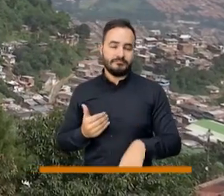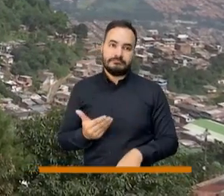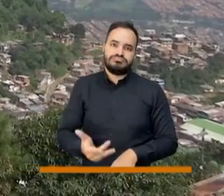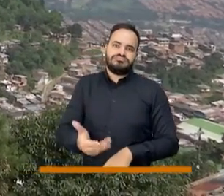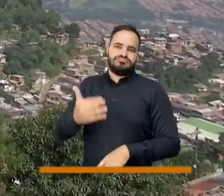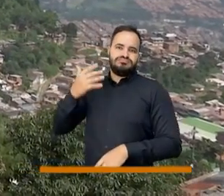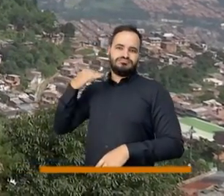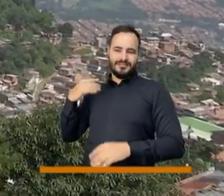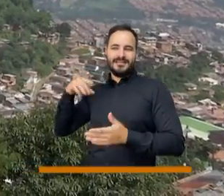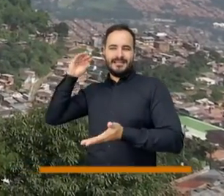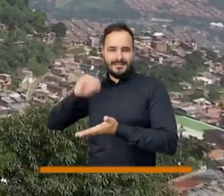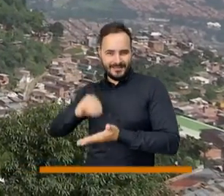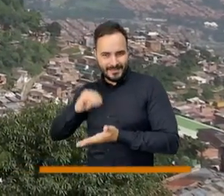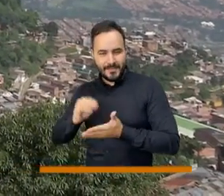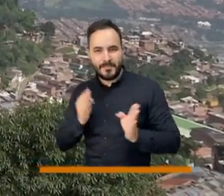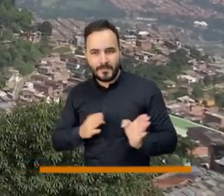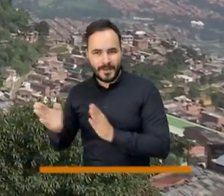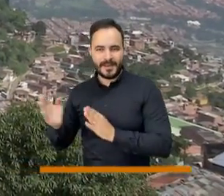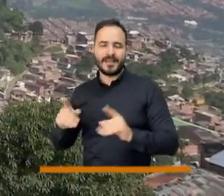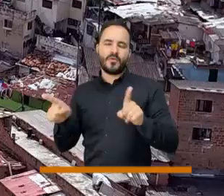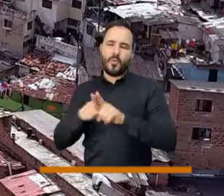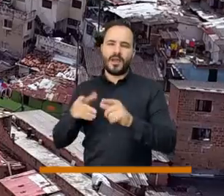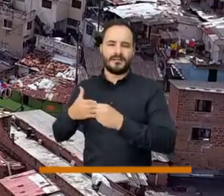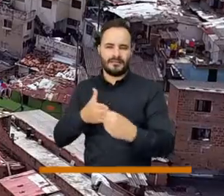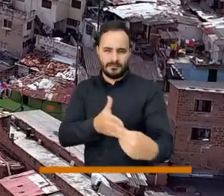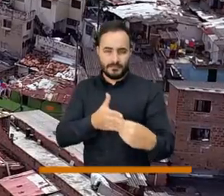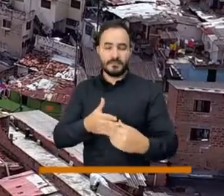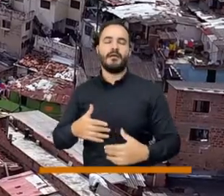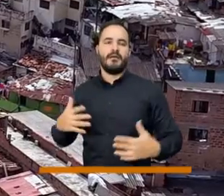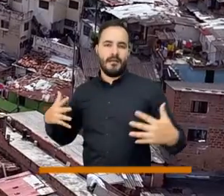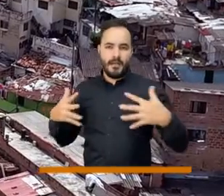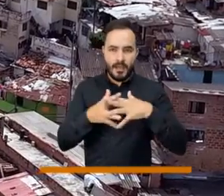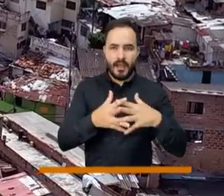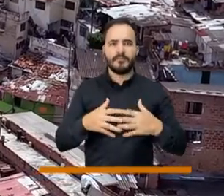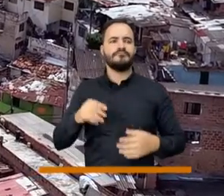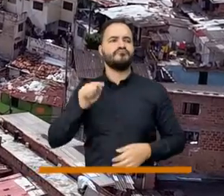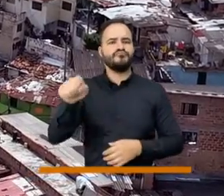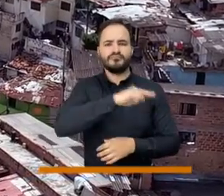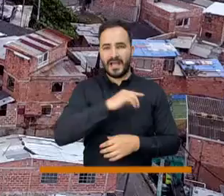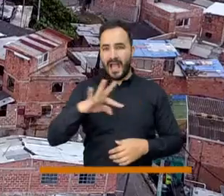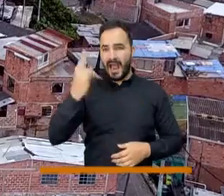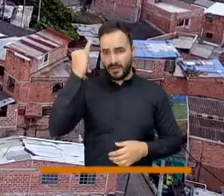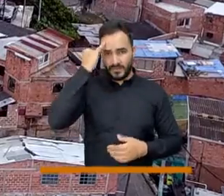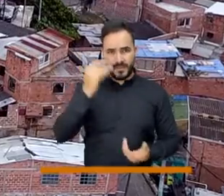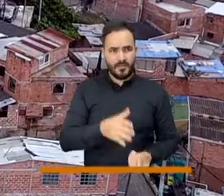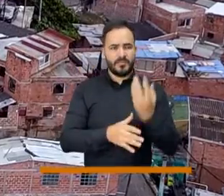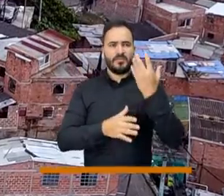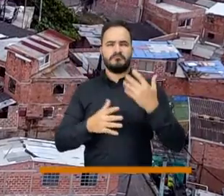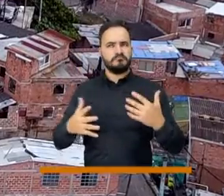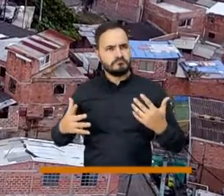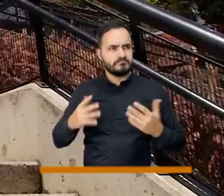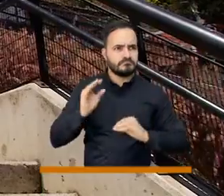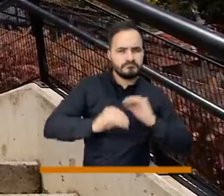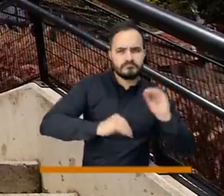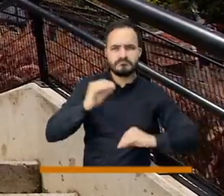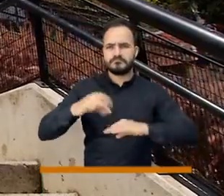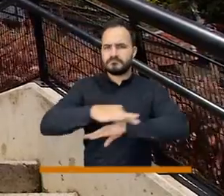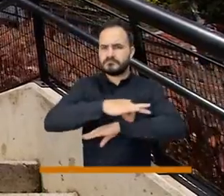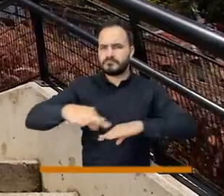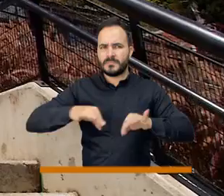que el desarrollo futuro de la ciudad esté acorde con sus condiciones topográficas, con las necesidades sociales y con la localización de